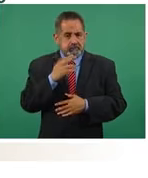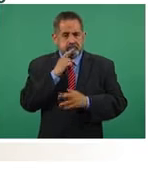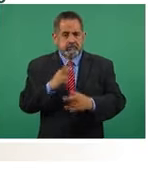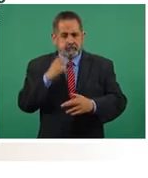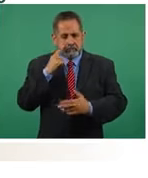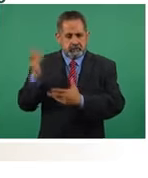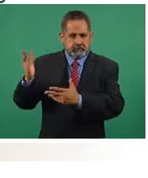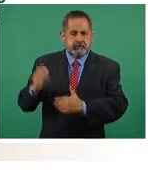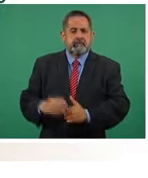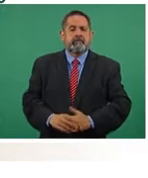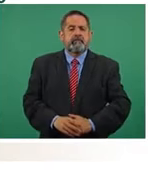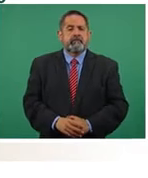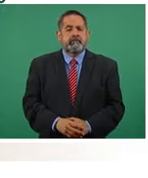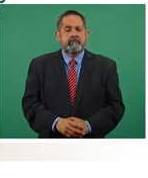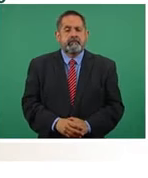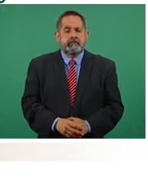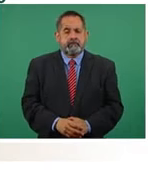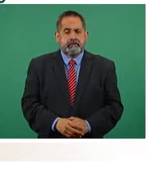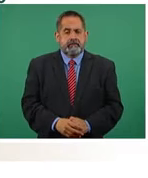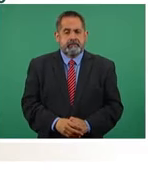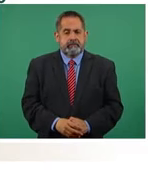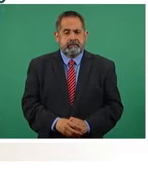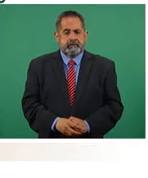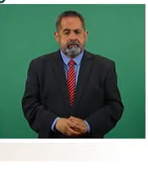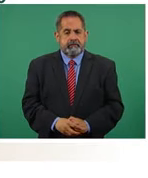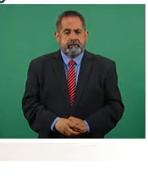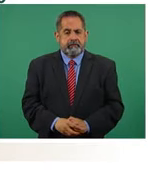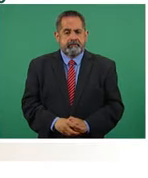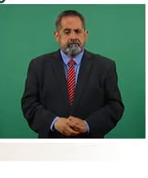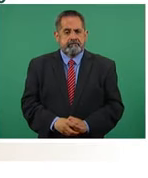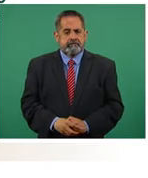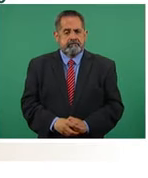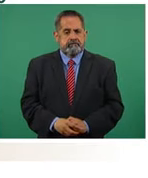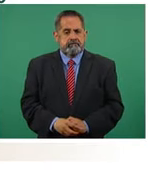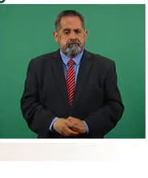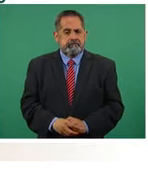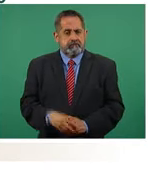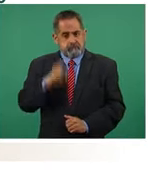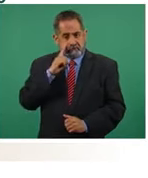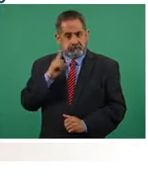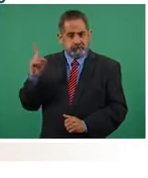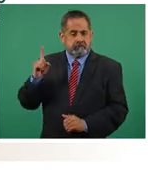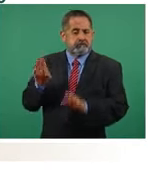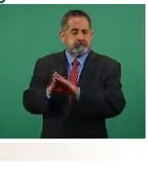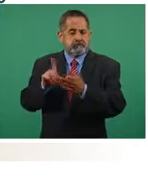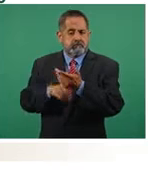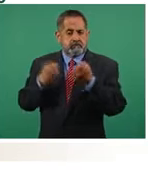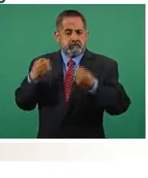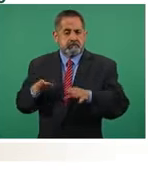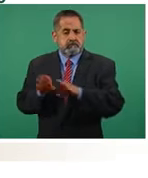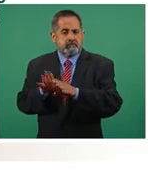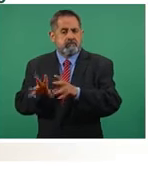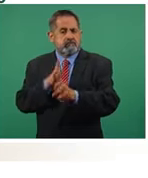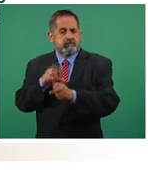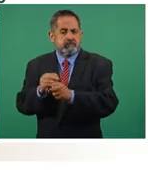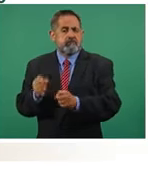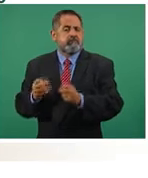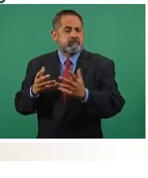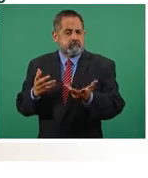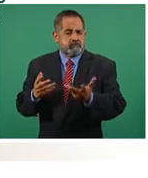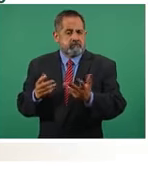virtud de los miles de barriles diarios que se dejaron de perder, se logró un impacto a la hacienda pública